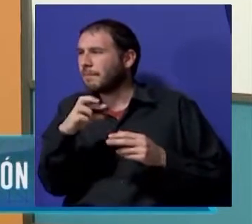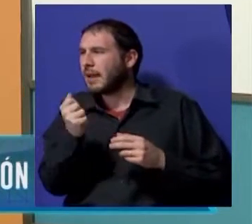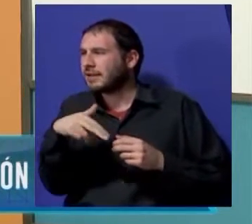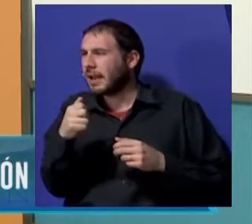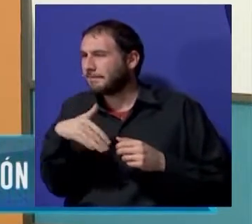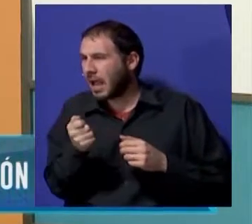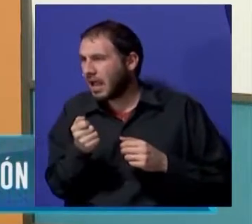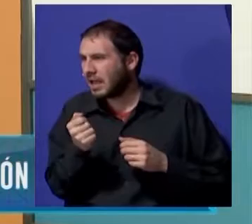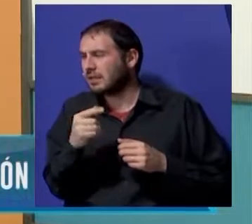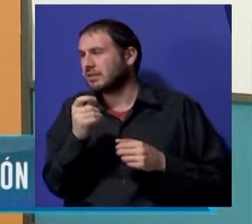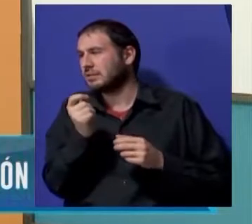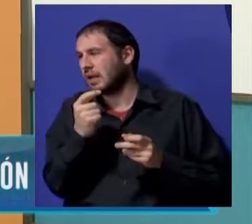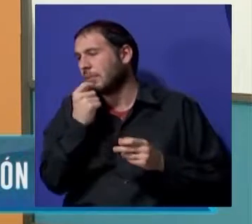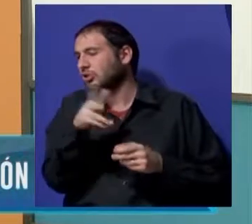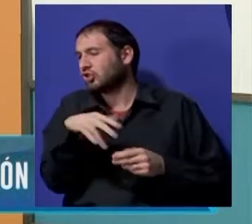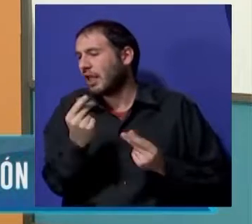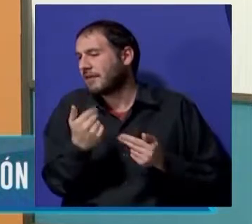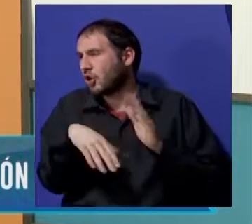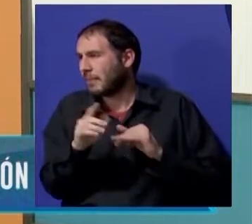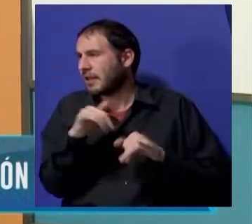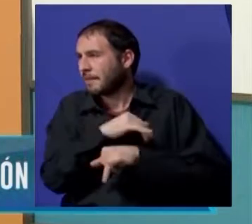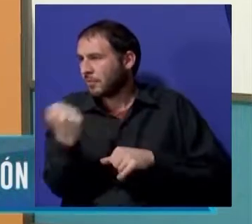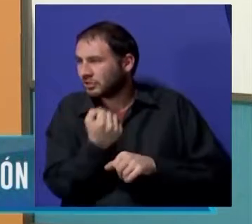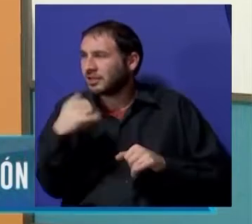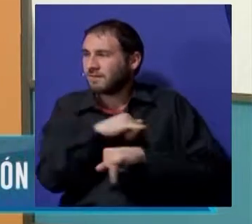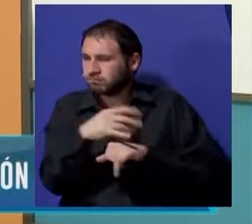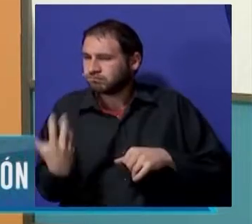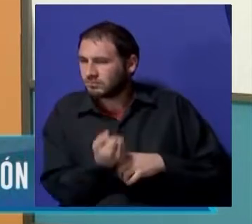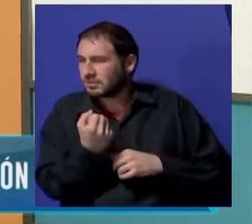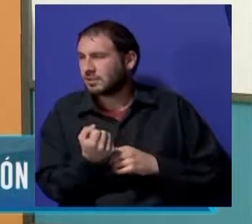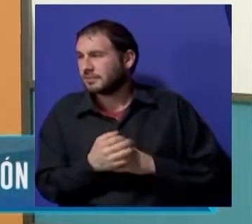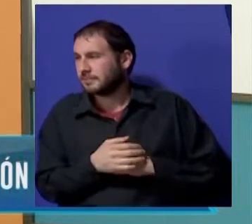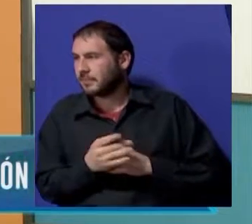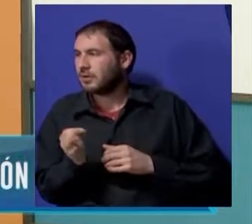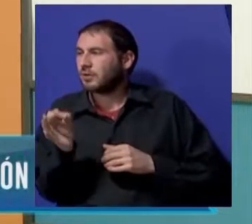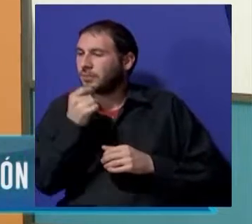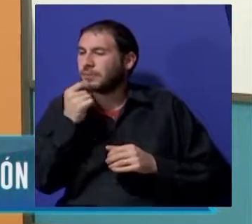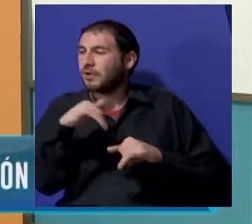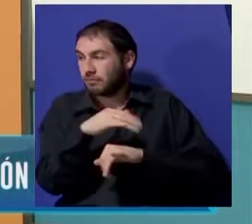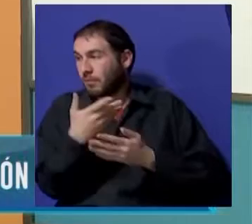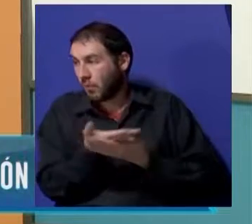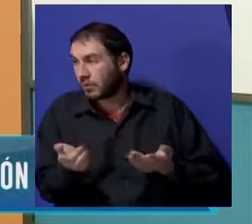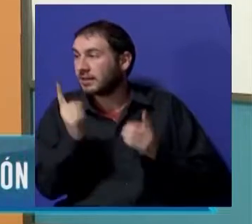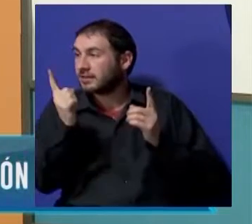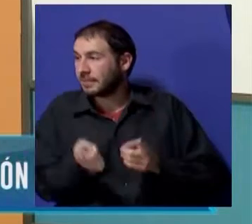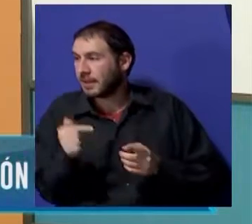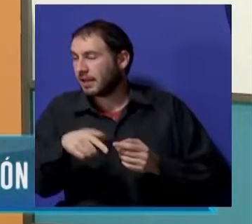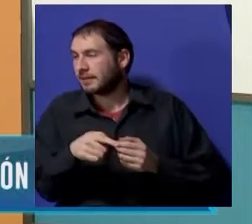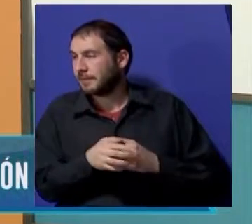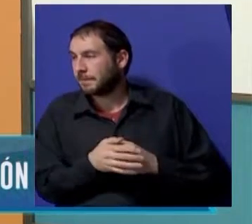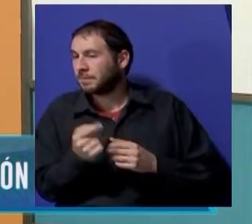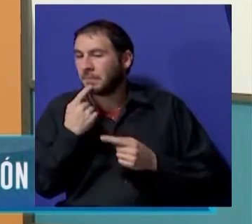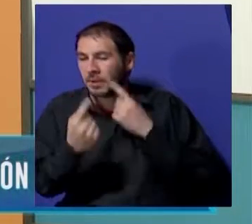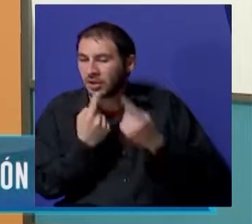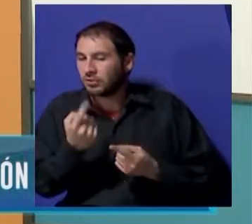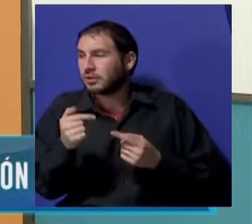Papers ha influido en que la sociedad valore más la importancia del acceso a este tipo de información, el acceso público que tengamos y sobre todo la posibilidad de poder